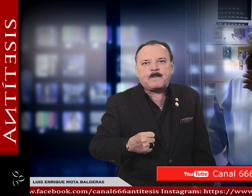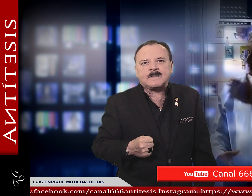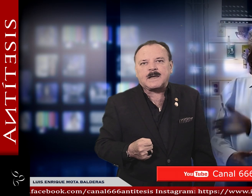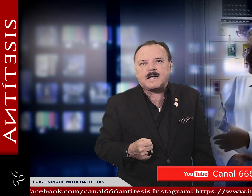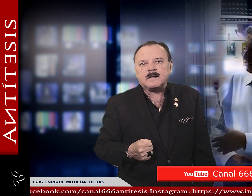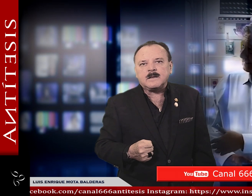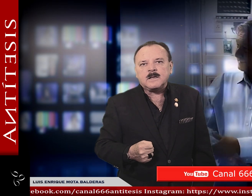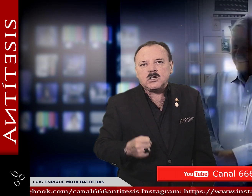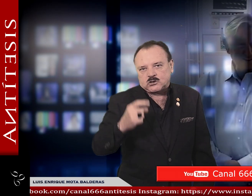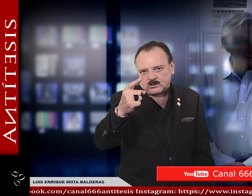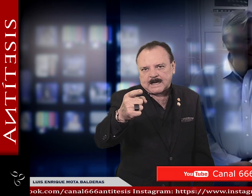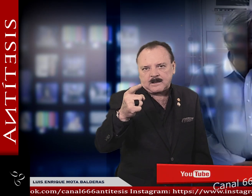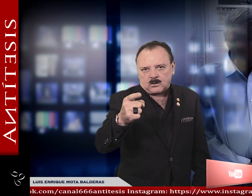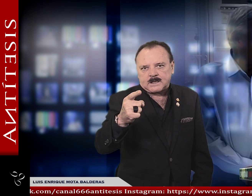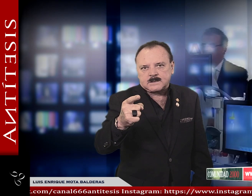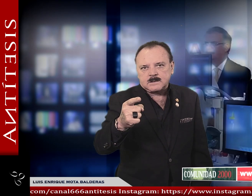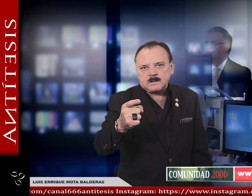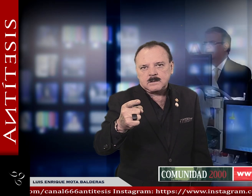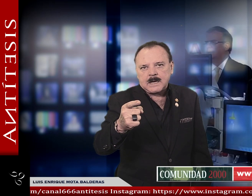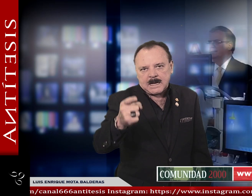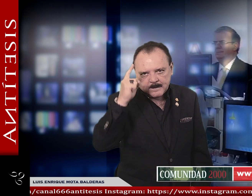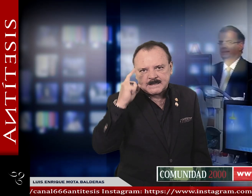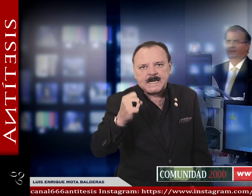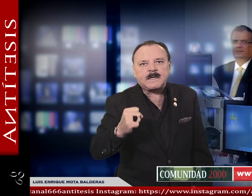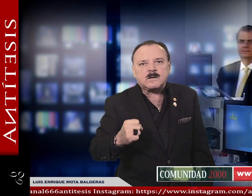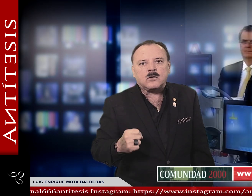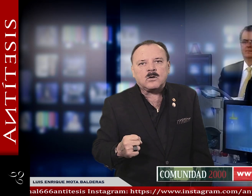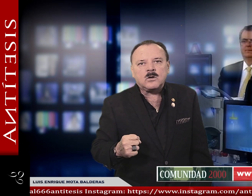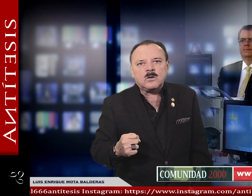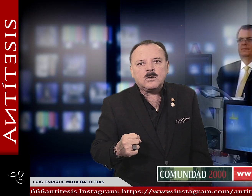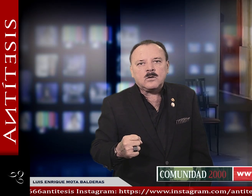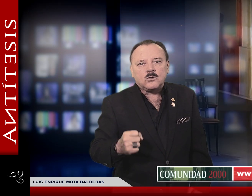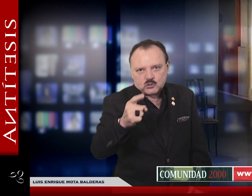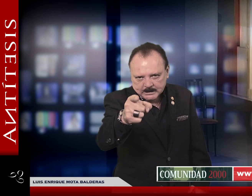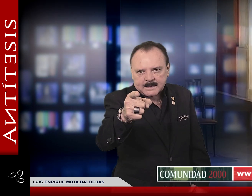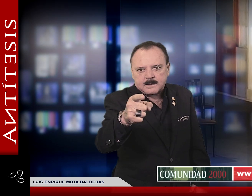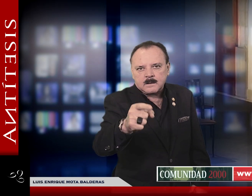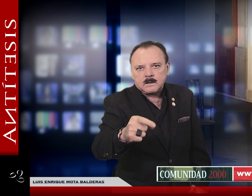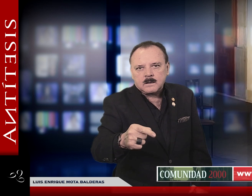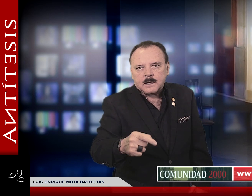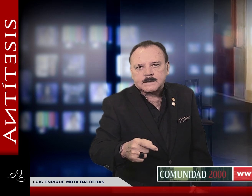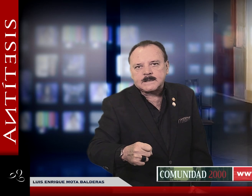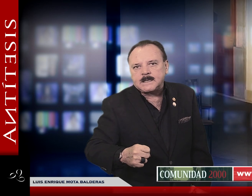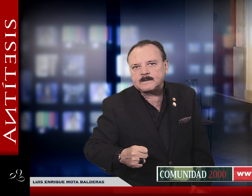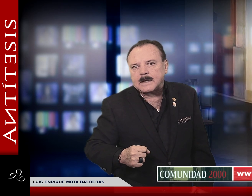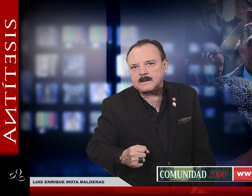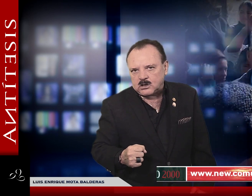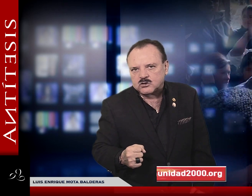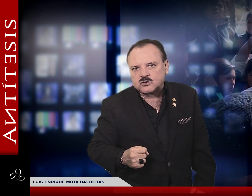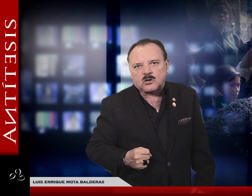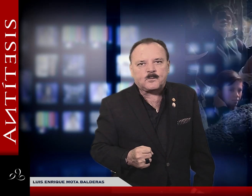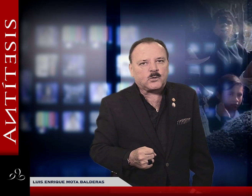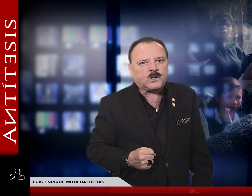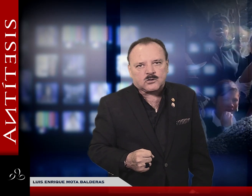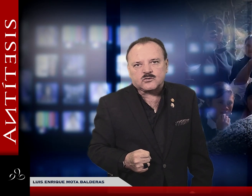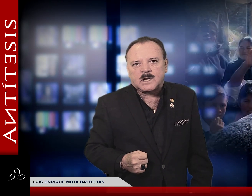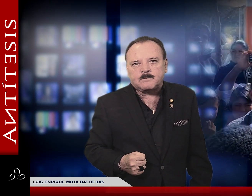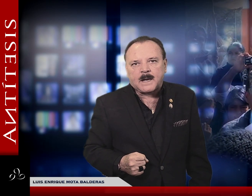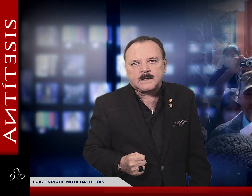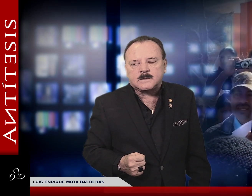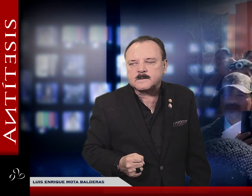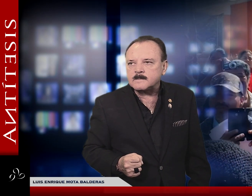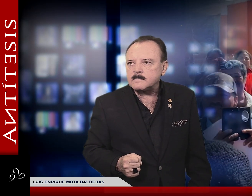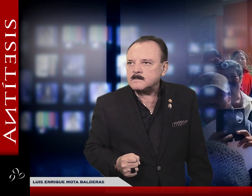traidores a la patria y son traidores al mesiánico, usted que se siente el Dios todopoderoso